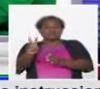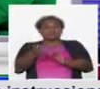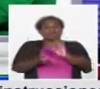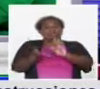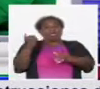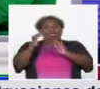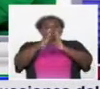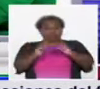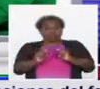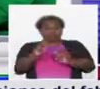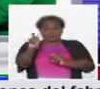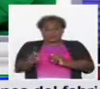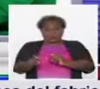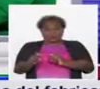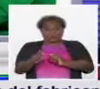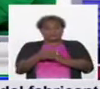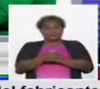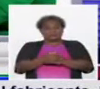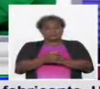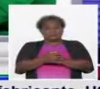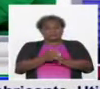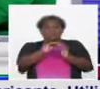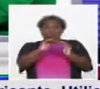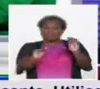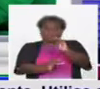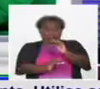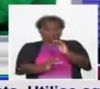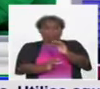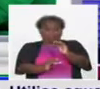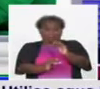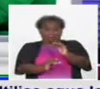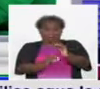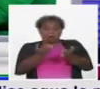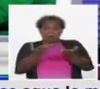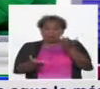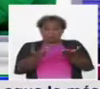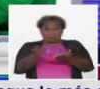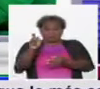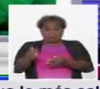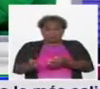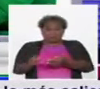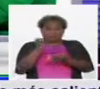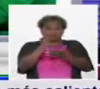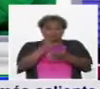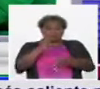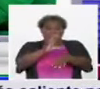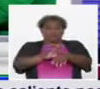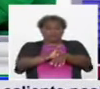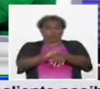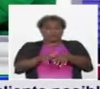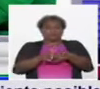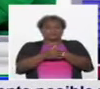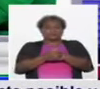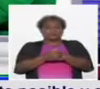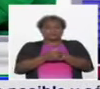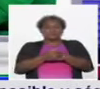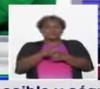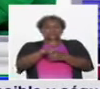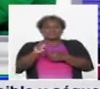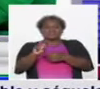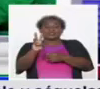queda por debajo del número de casos confirmados. 103 altas menos que el número de